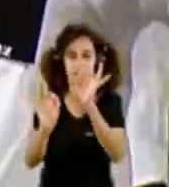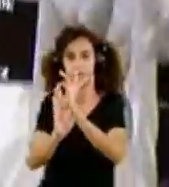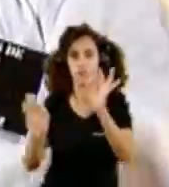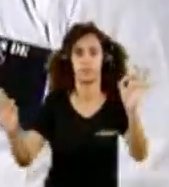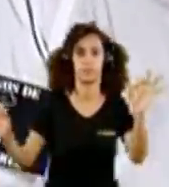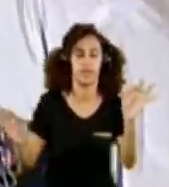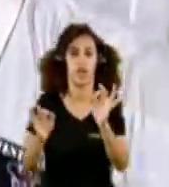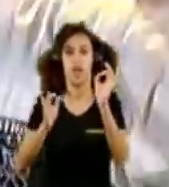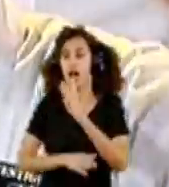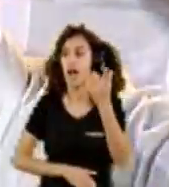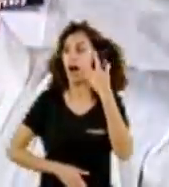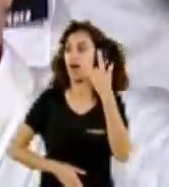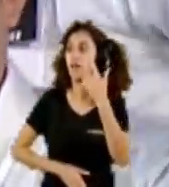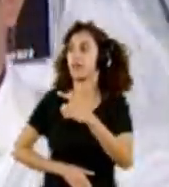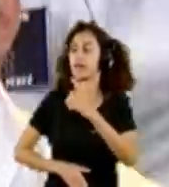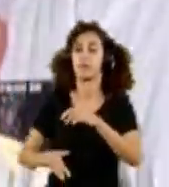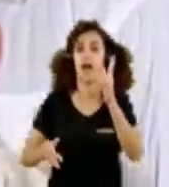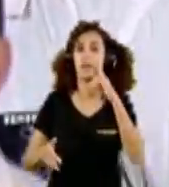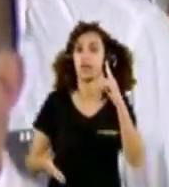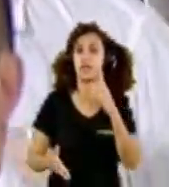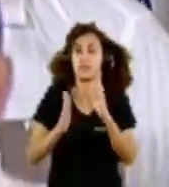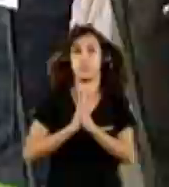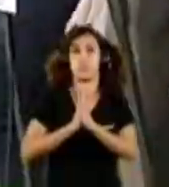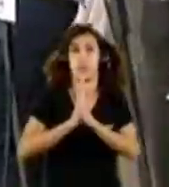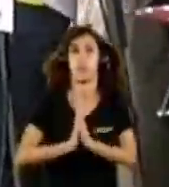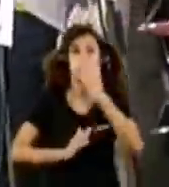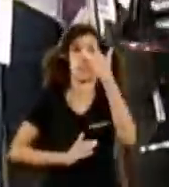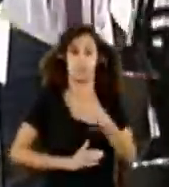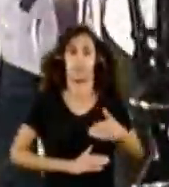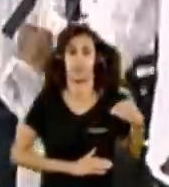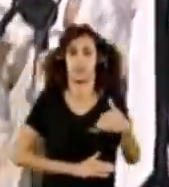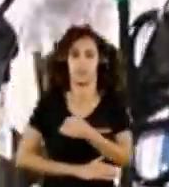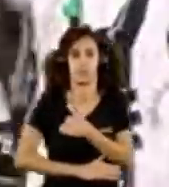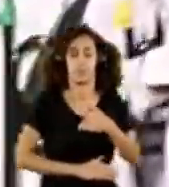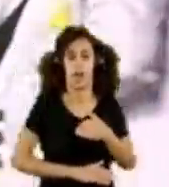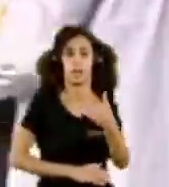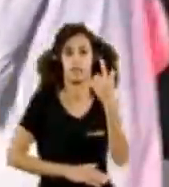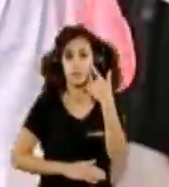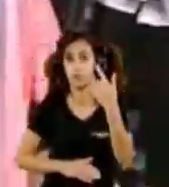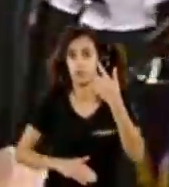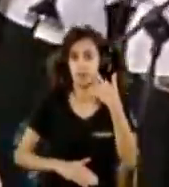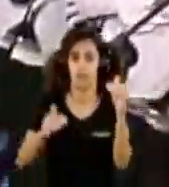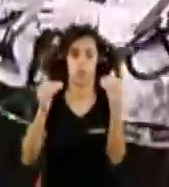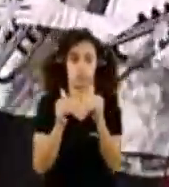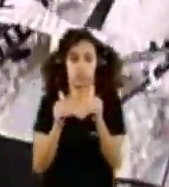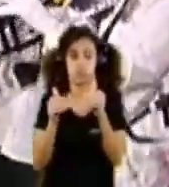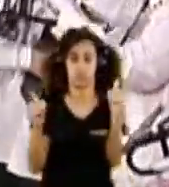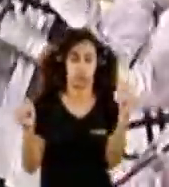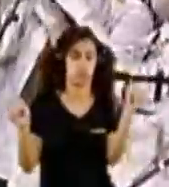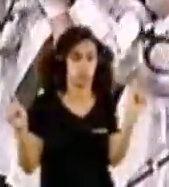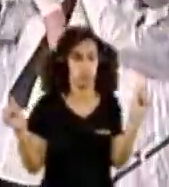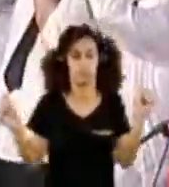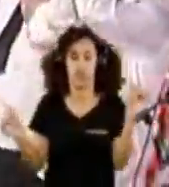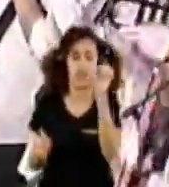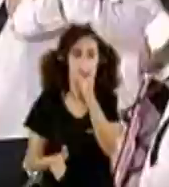que salió el sonido, empezamos la oración. Atentos que da comienzo la lectura del